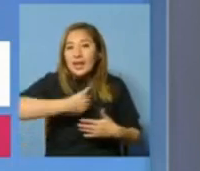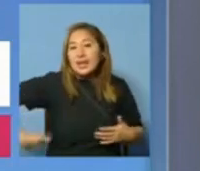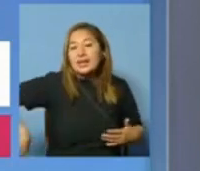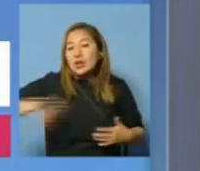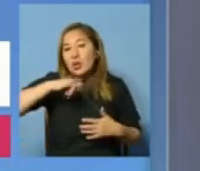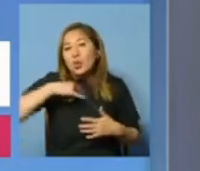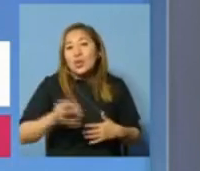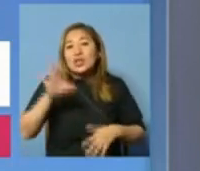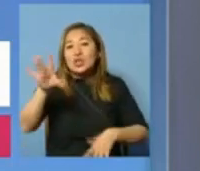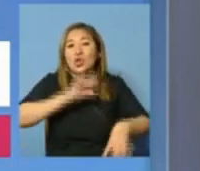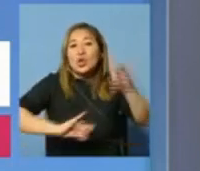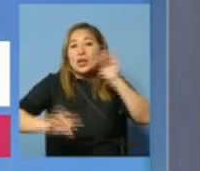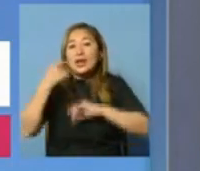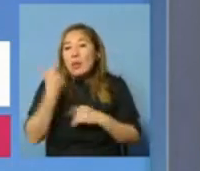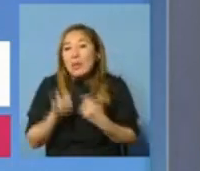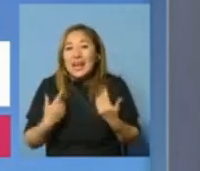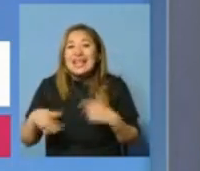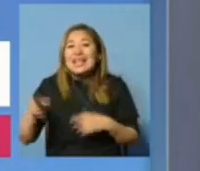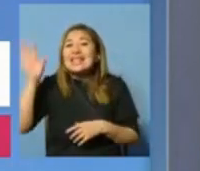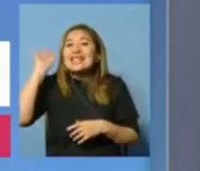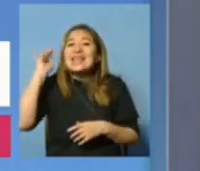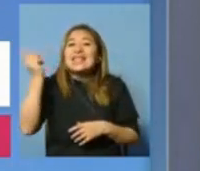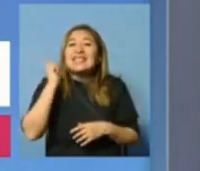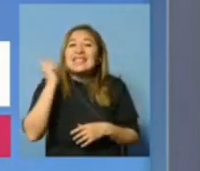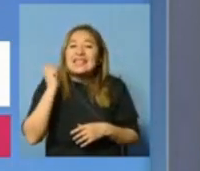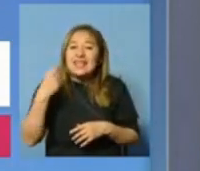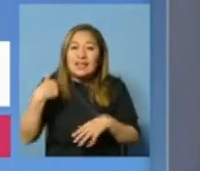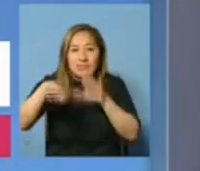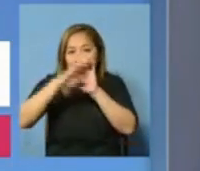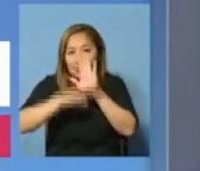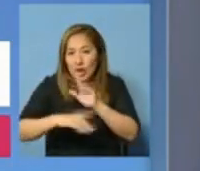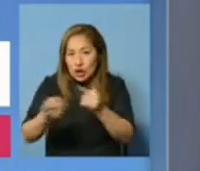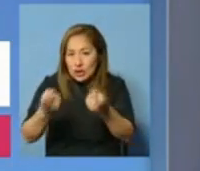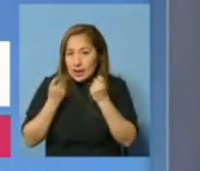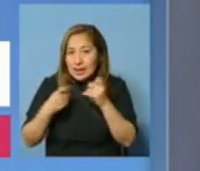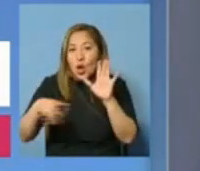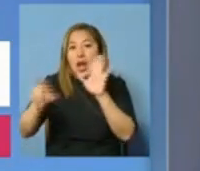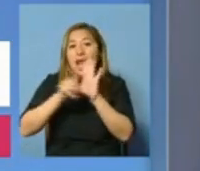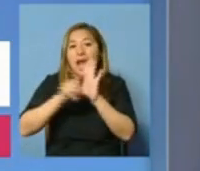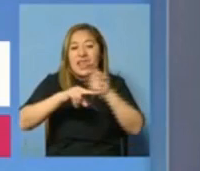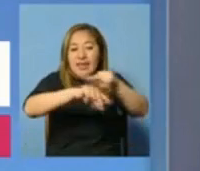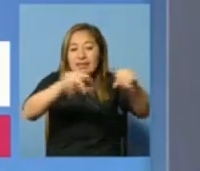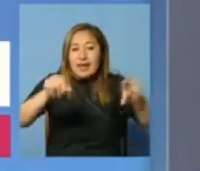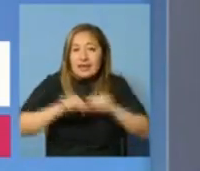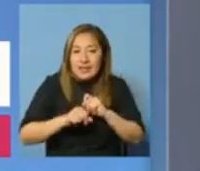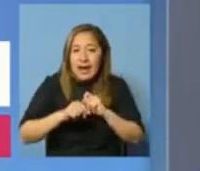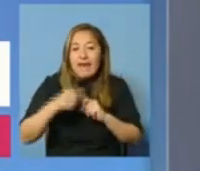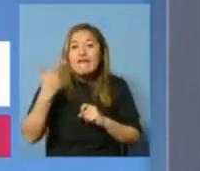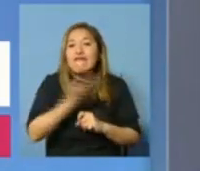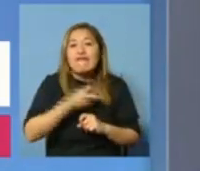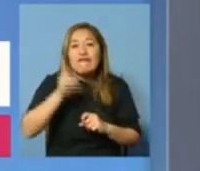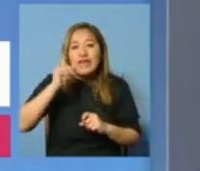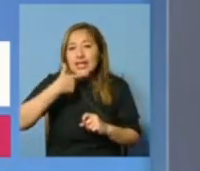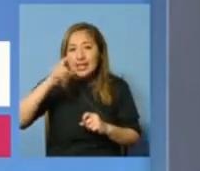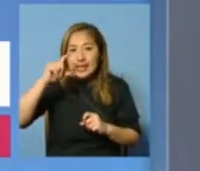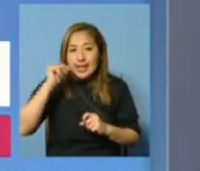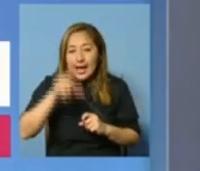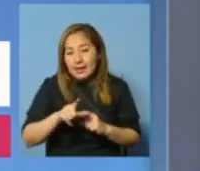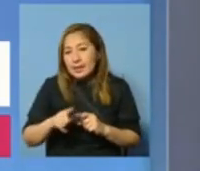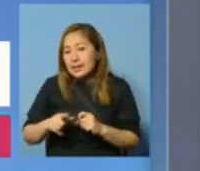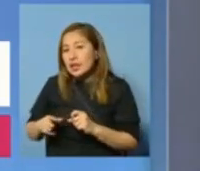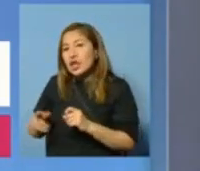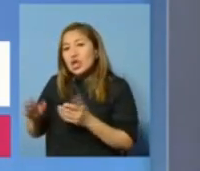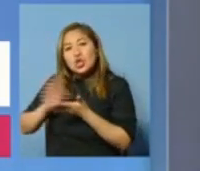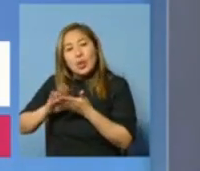provincial sorteamos para aquellos que reúnen obviamente los requisitos establecidos en la ley de tierras fiscales, puedan acceder al mismo, ¿no? Bueno, en